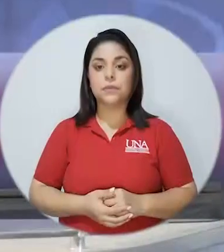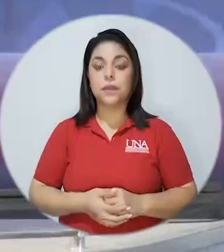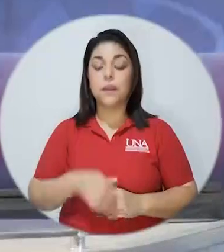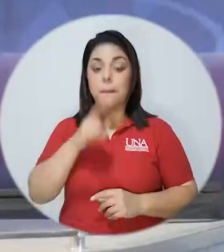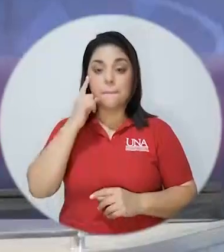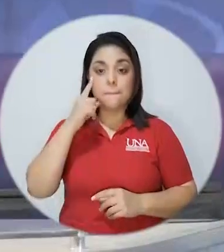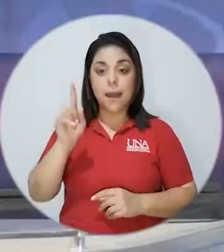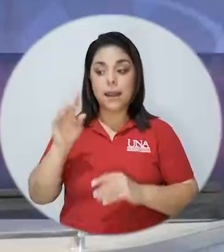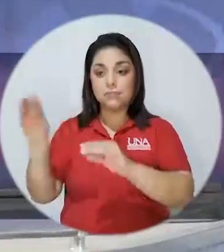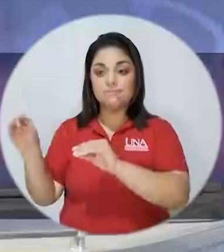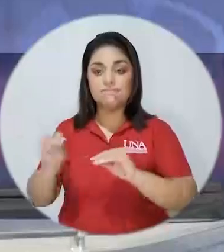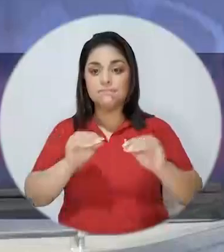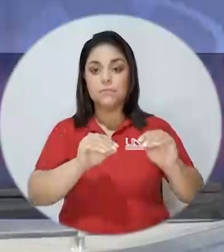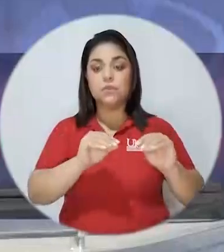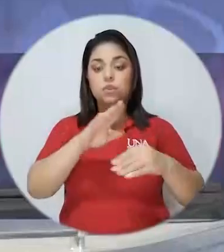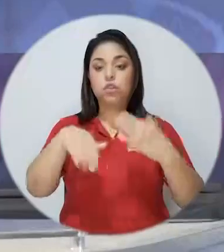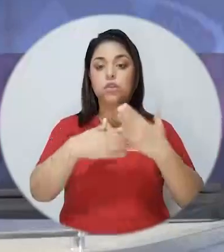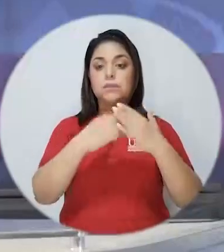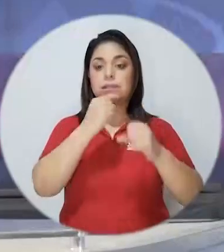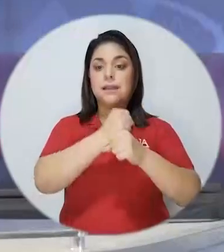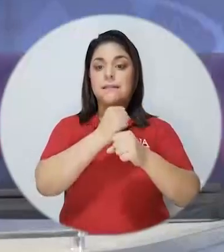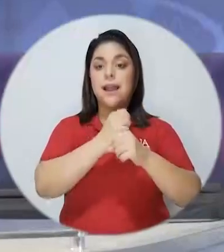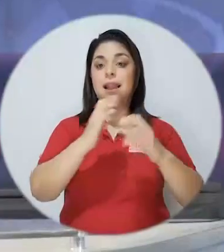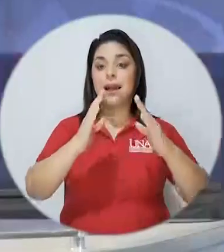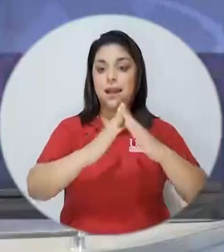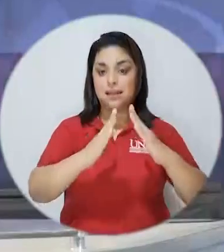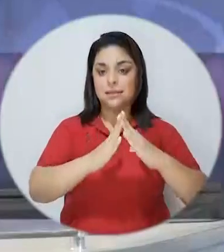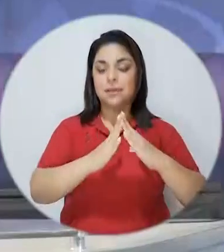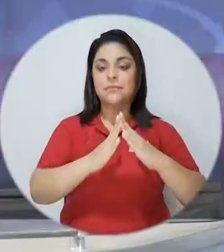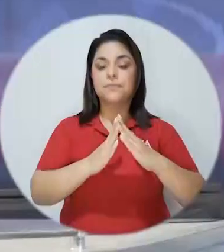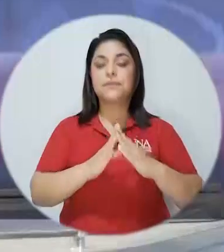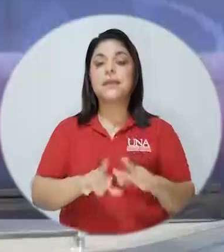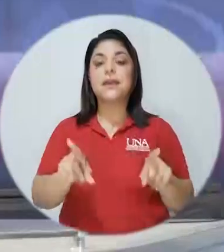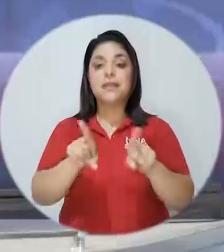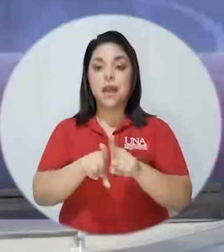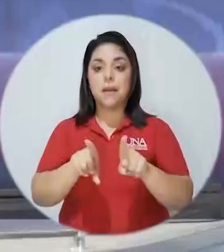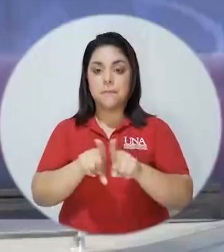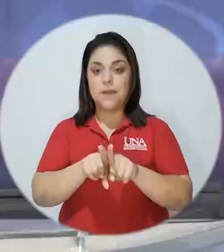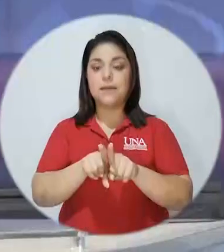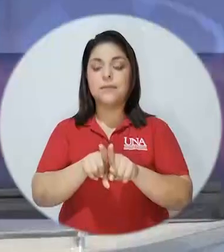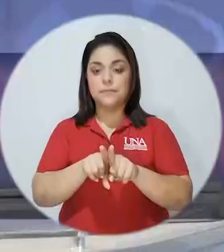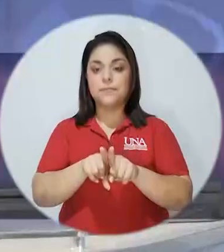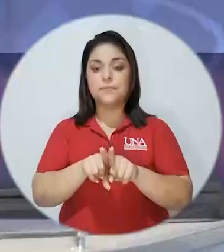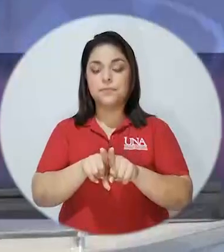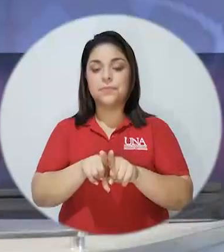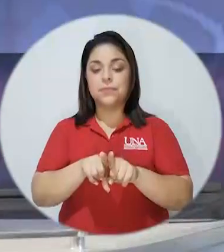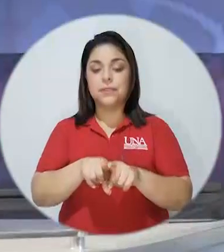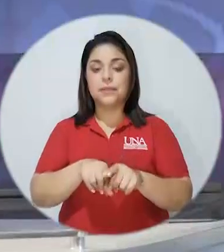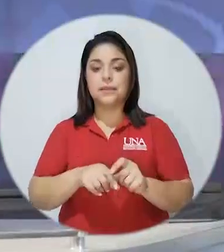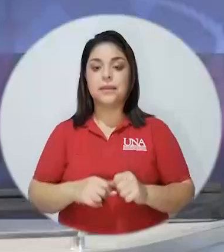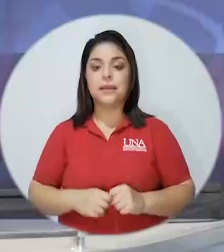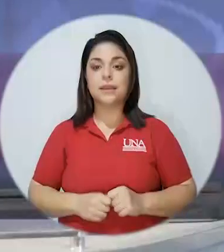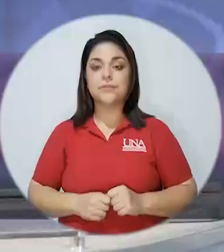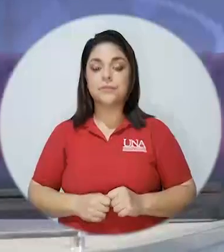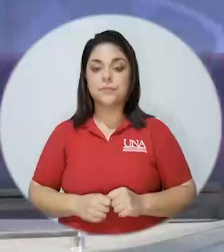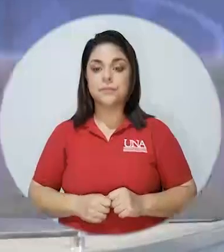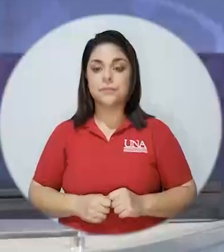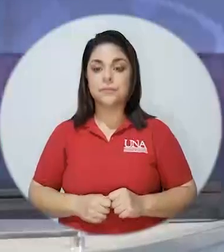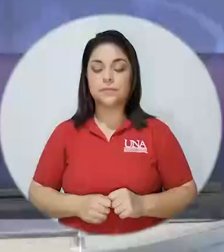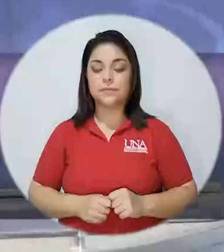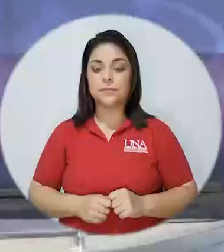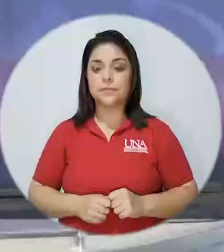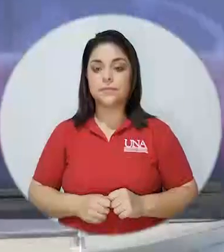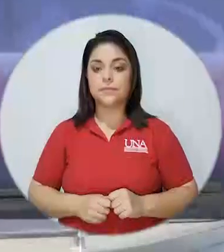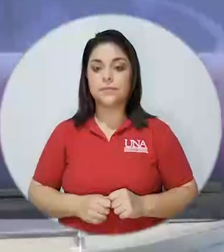Tanto recurrir al teletrabajo remoto, ¿verdad? Como perdón, a la versión de trabajo remoto, ¿verdad? En versión